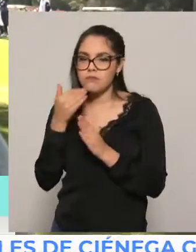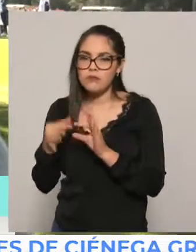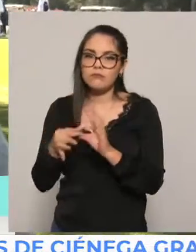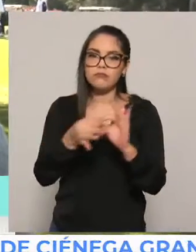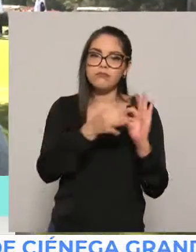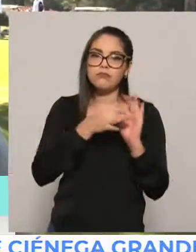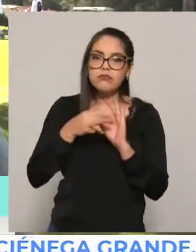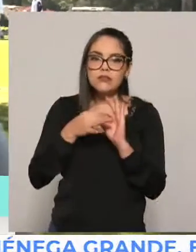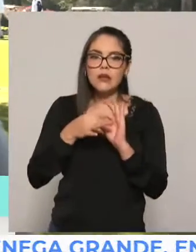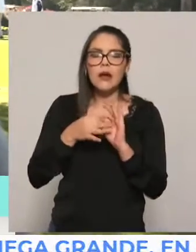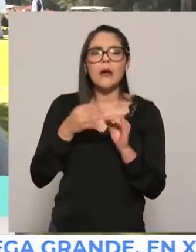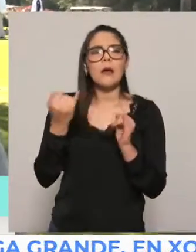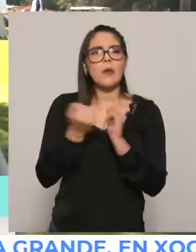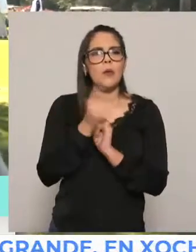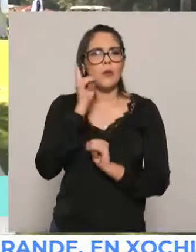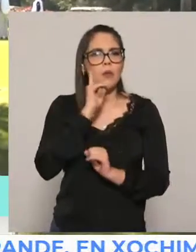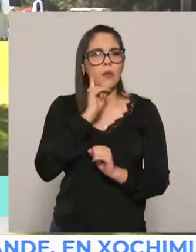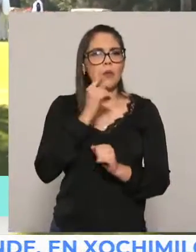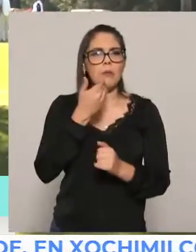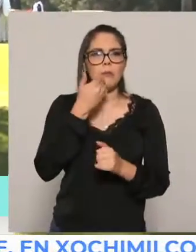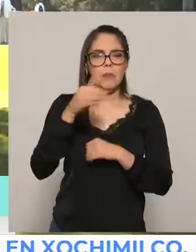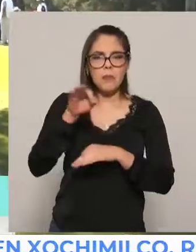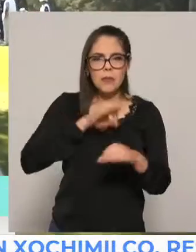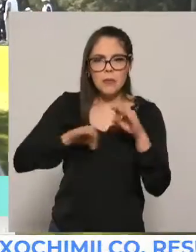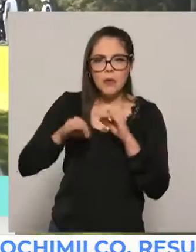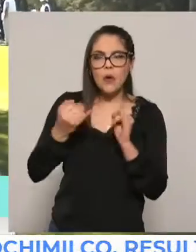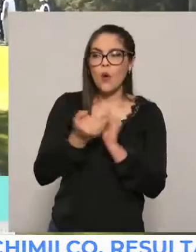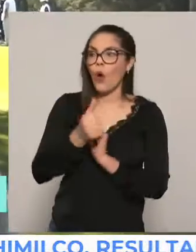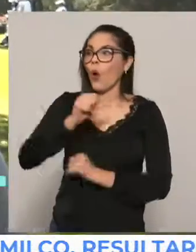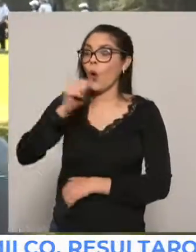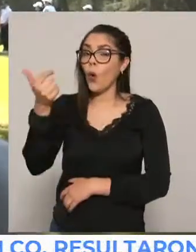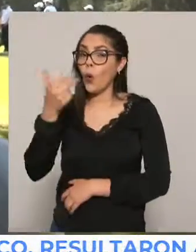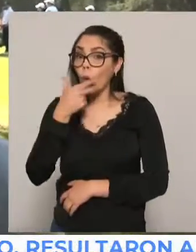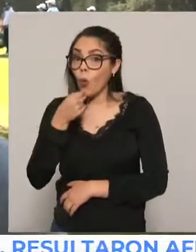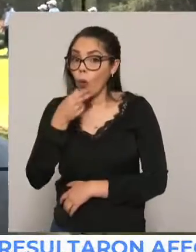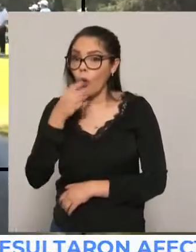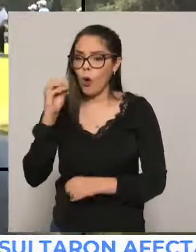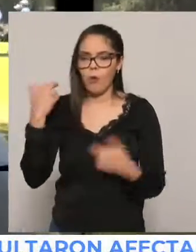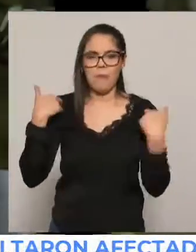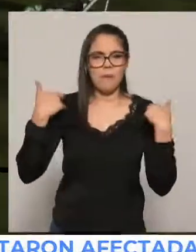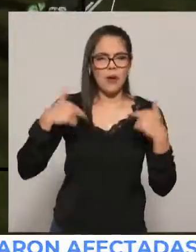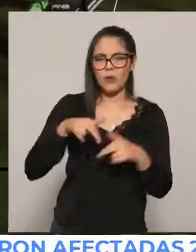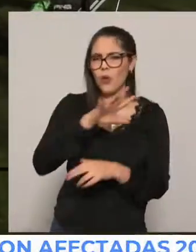también nos apoyan hombres, maestros. Es un equipo muy bonito.